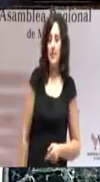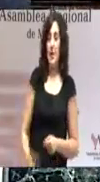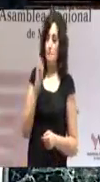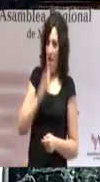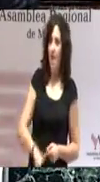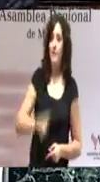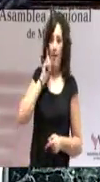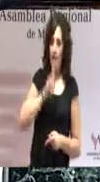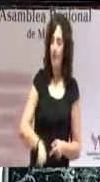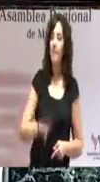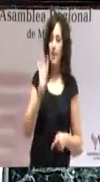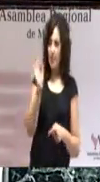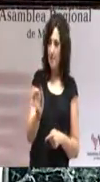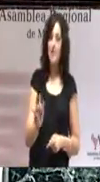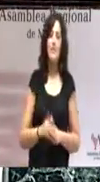Miente.